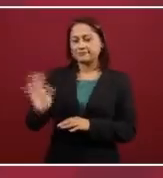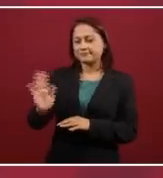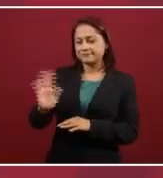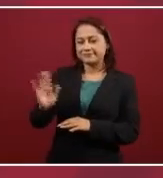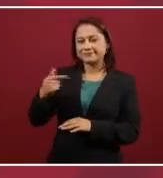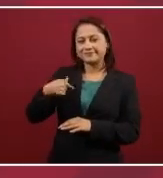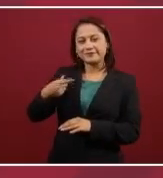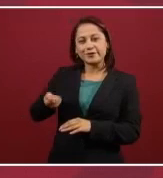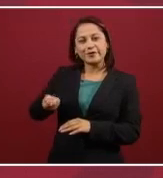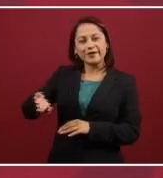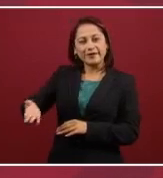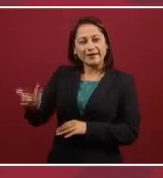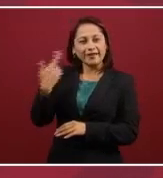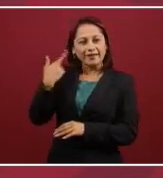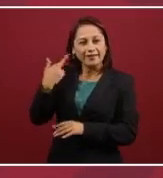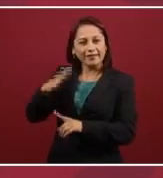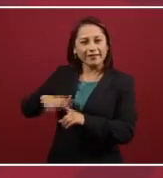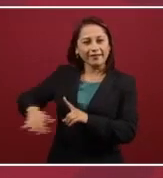porque